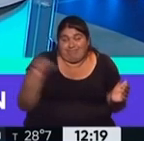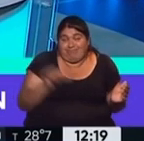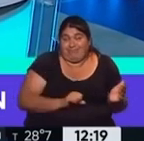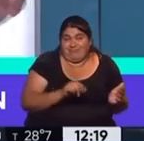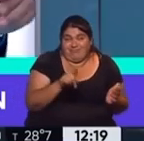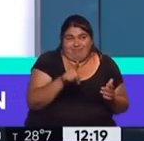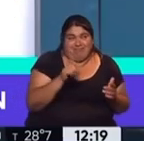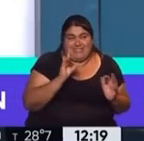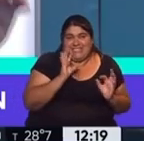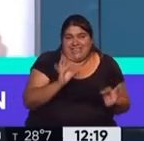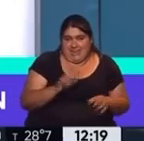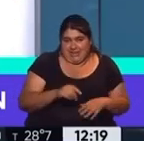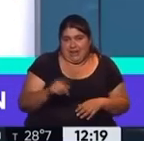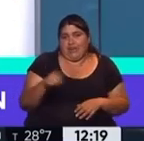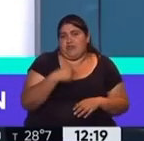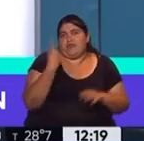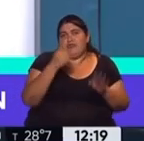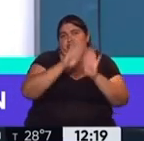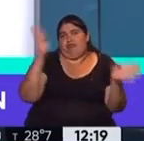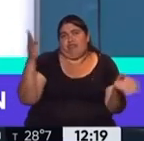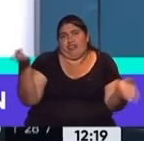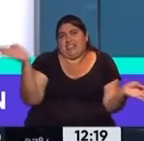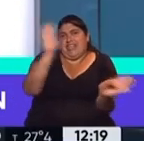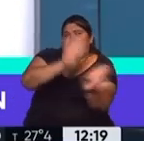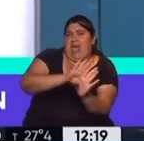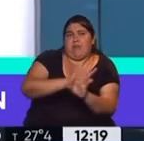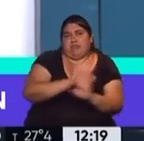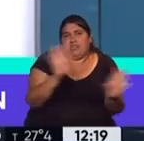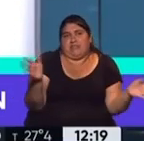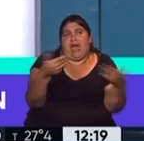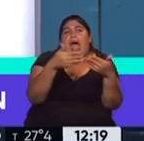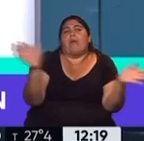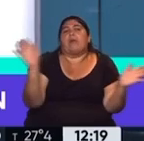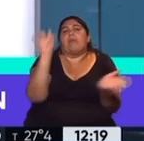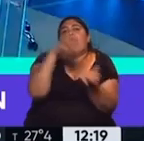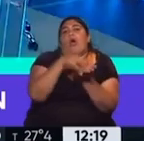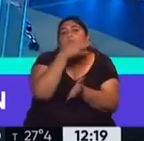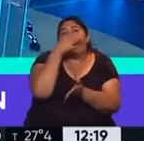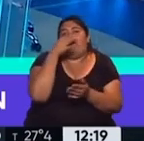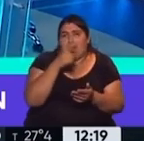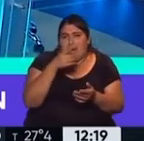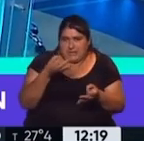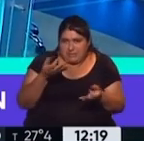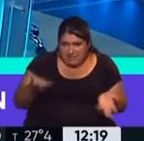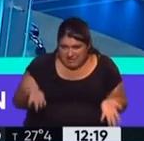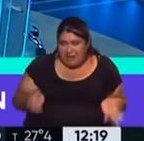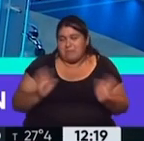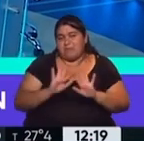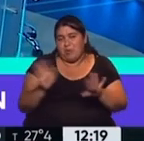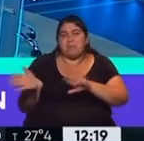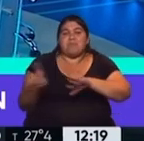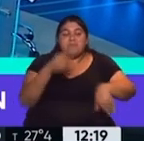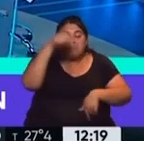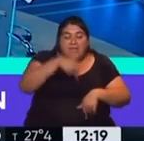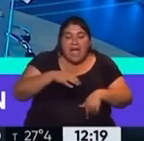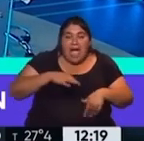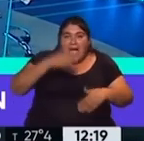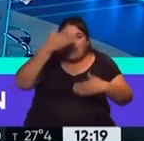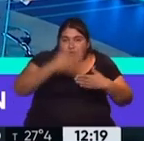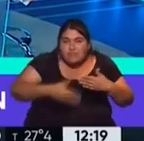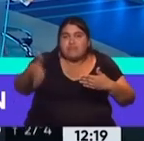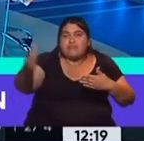cerremos la universidad y la habilitamos como centro atractivo solamente daniel bueno está a punto de comenzar el ciclo lectivo cosas en los